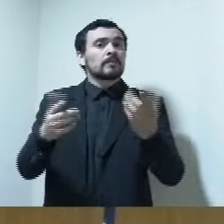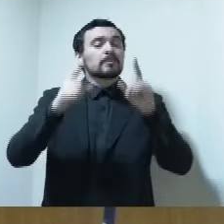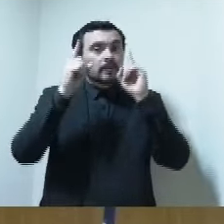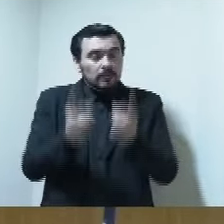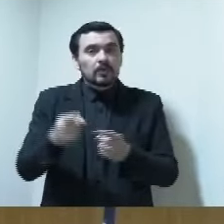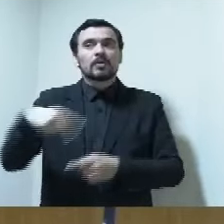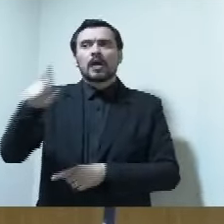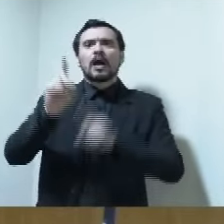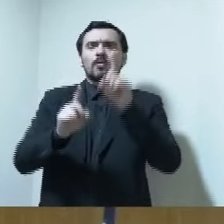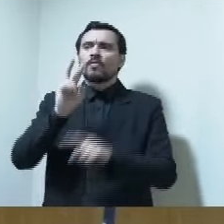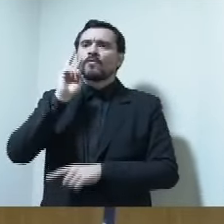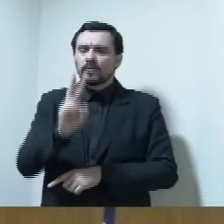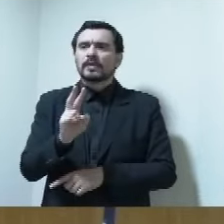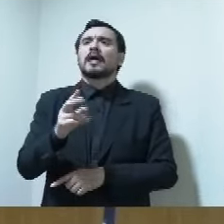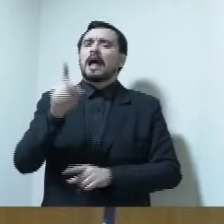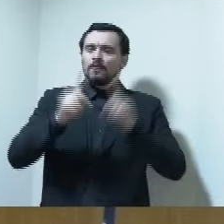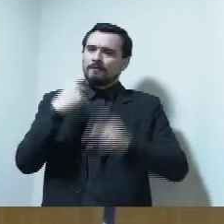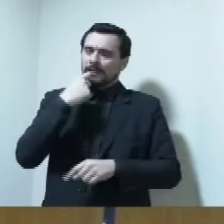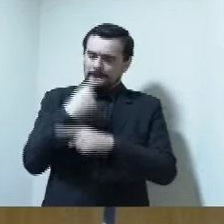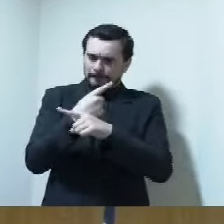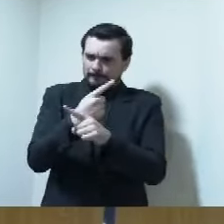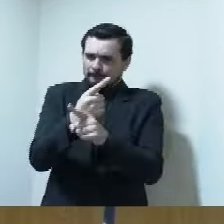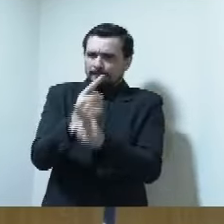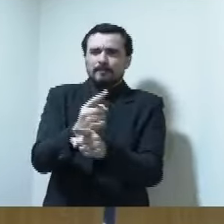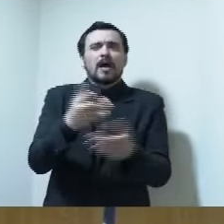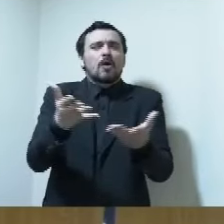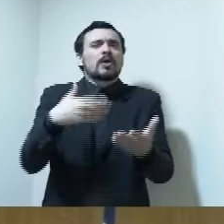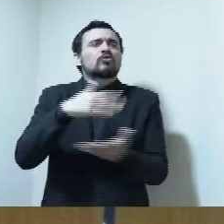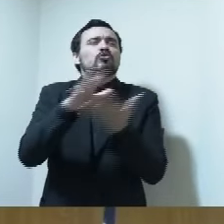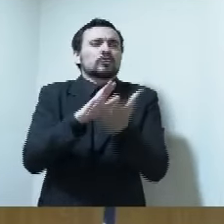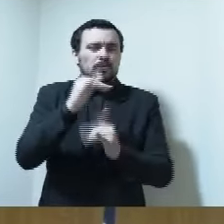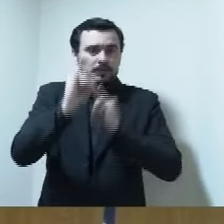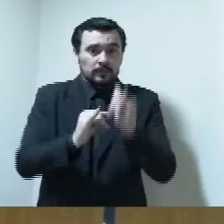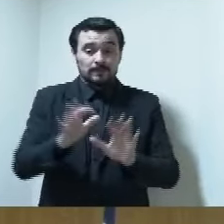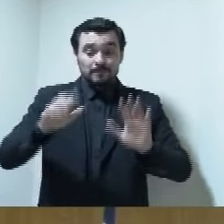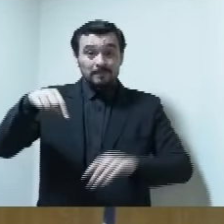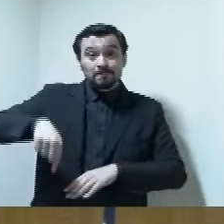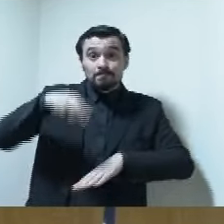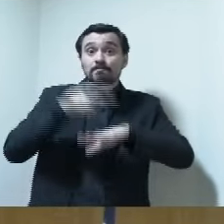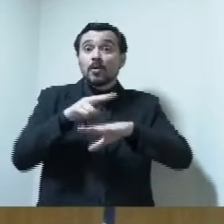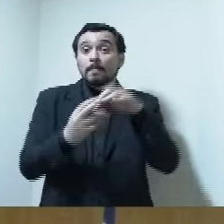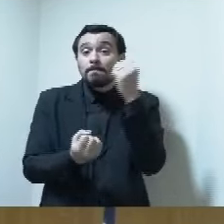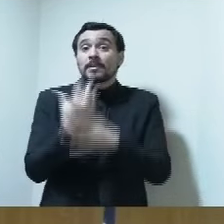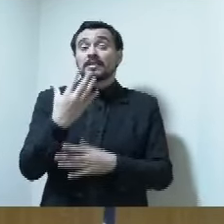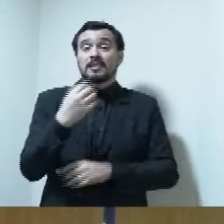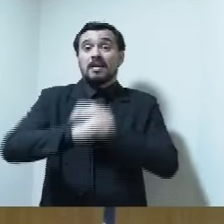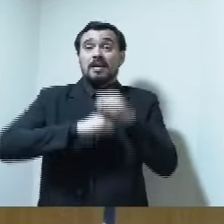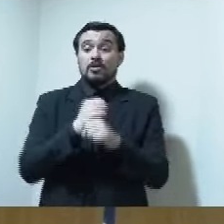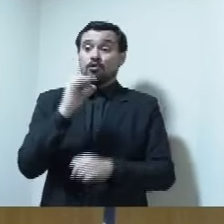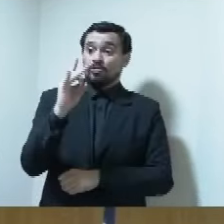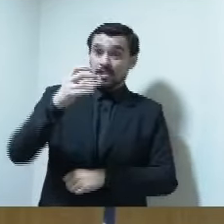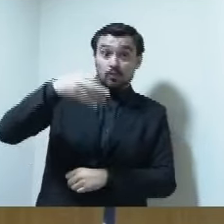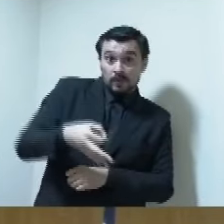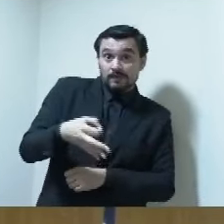decididos golpes de timón que hemos dado. Un poco de contexto. Nuestro país inició en el año 89 su primer